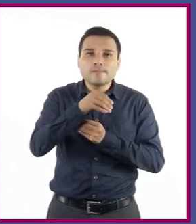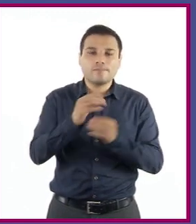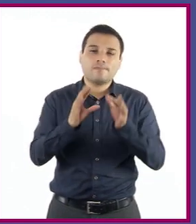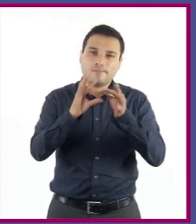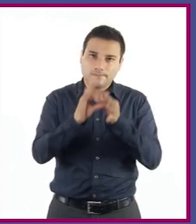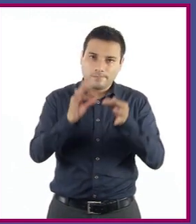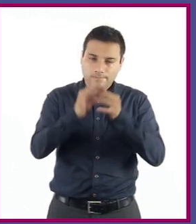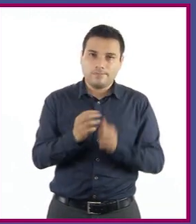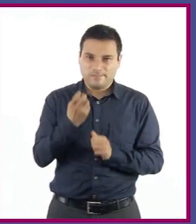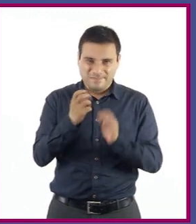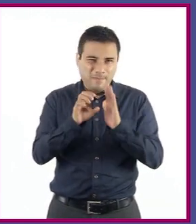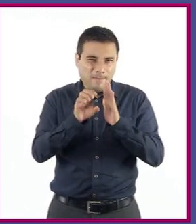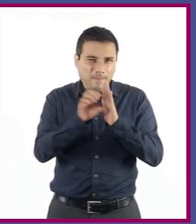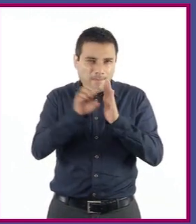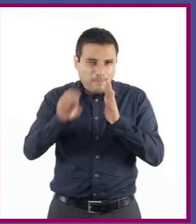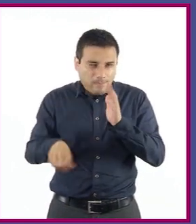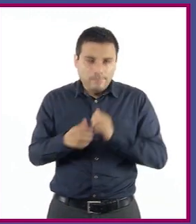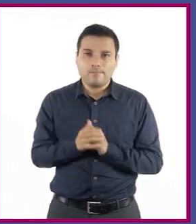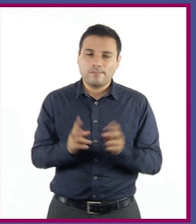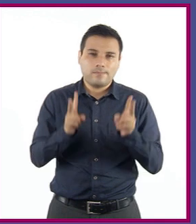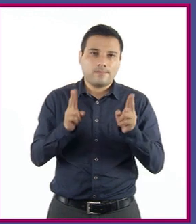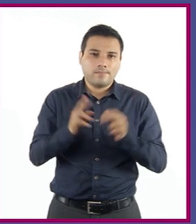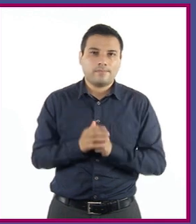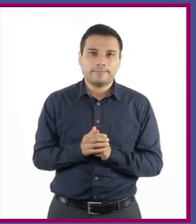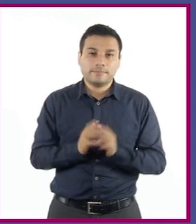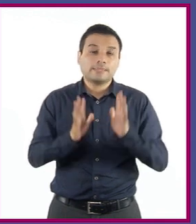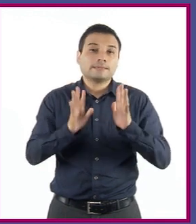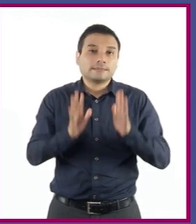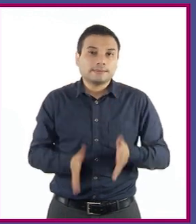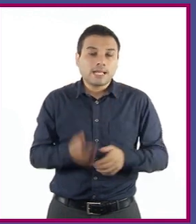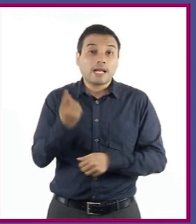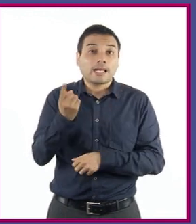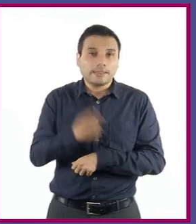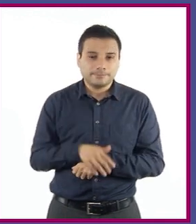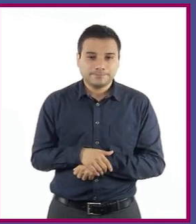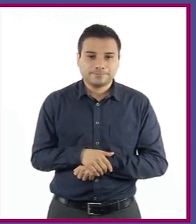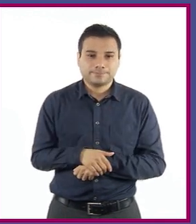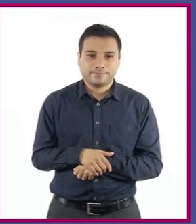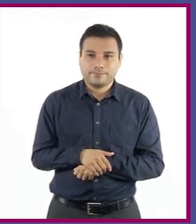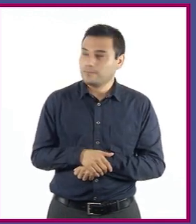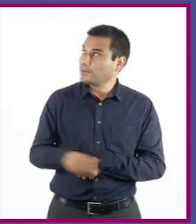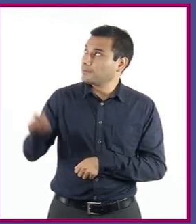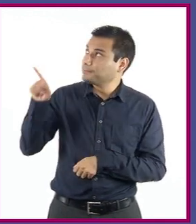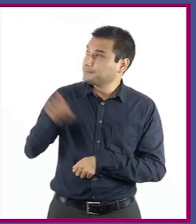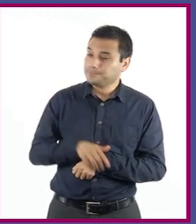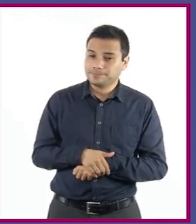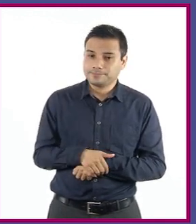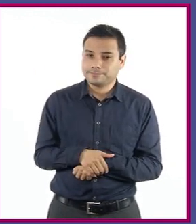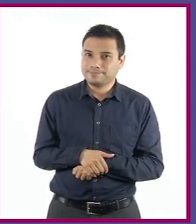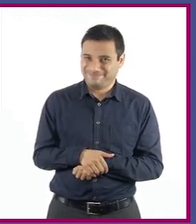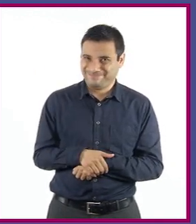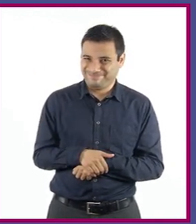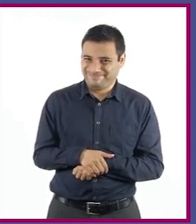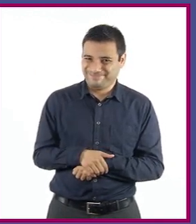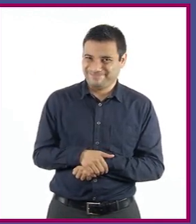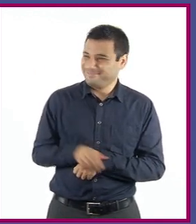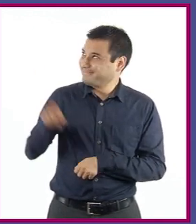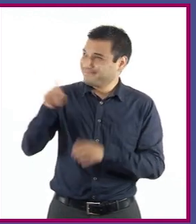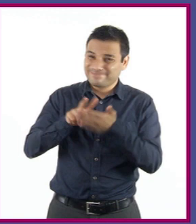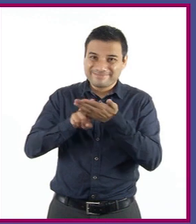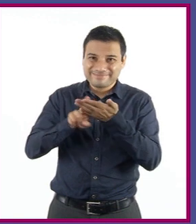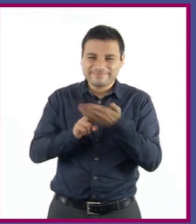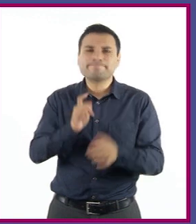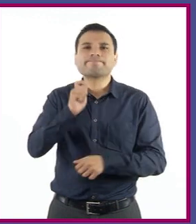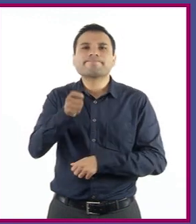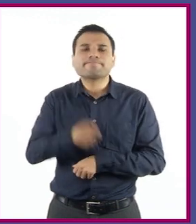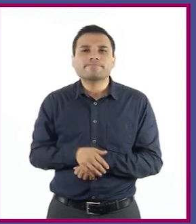En este ejemplo, las frases ya que y teniendo en cuenta que indican las causas para